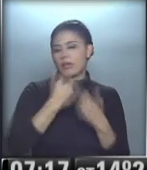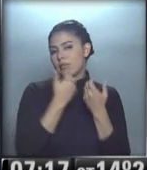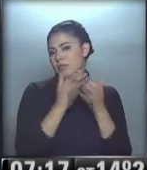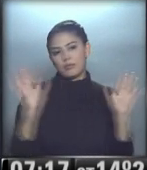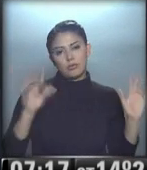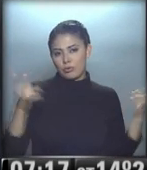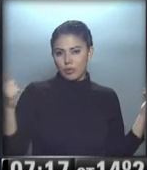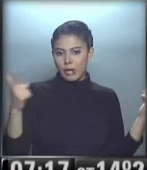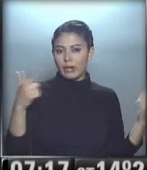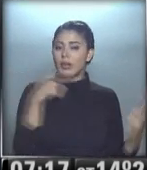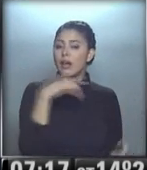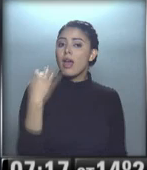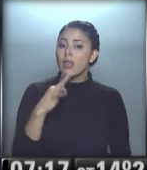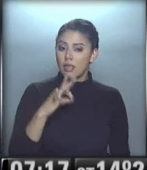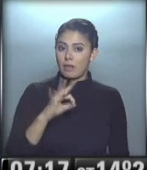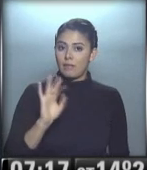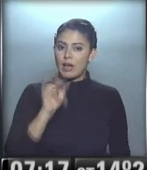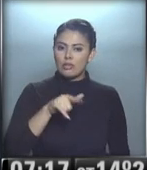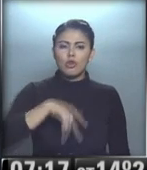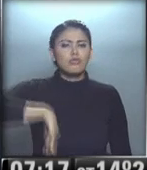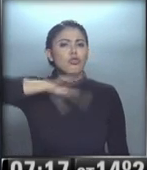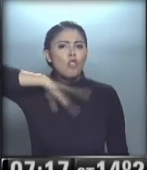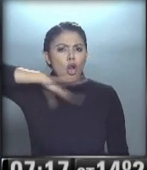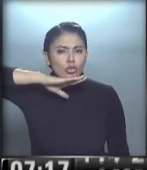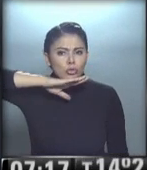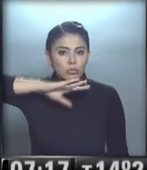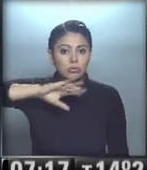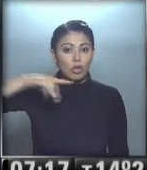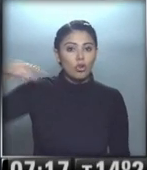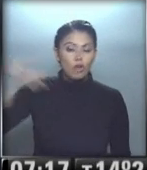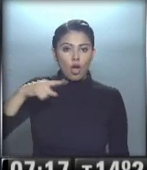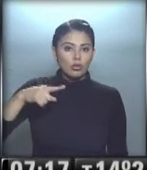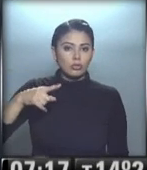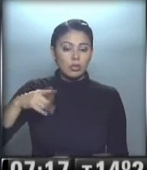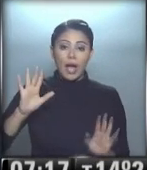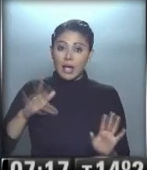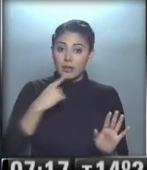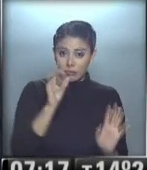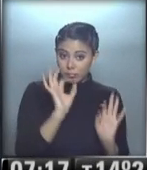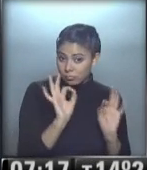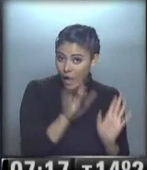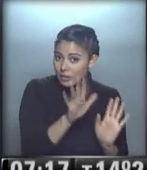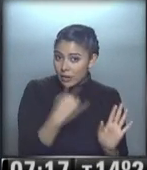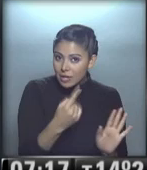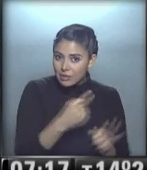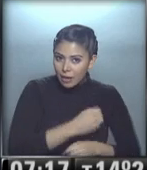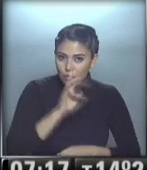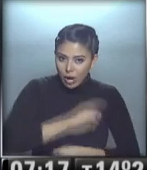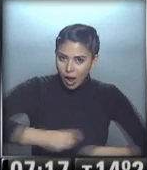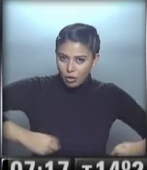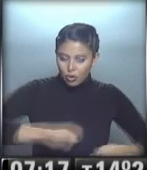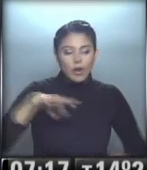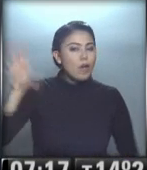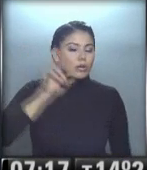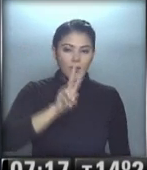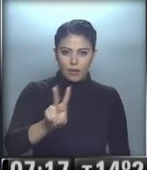tener que conducir a estos imbéciles opositores, en palabras textuales de Elisa Carrió. Vamos a